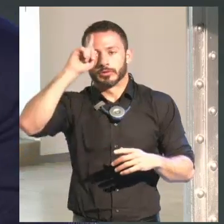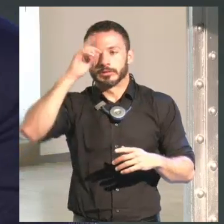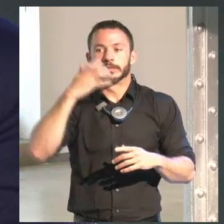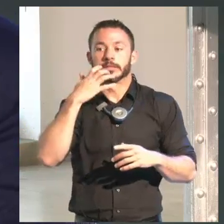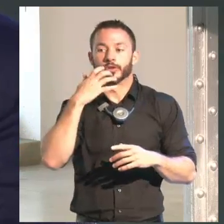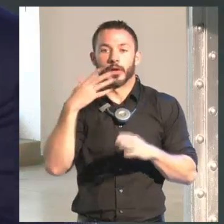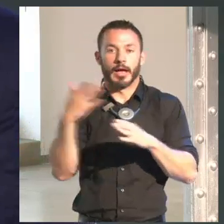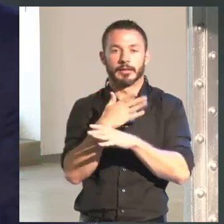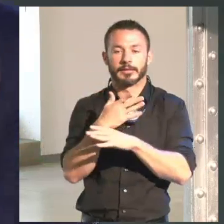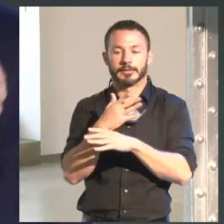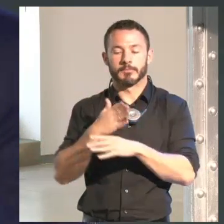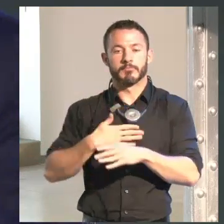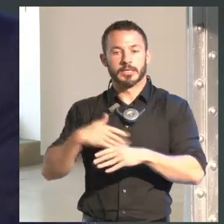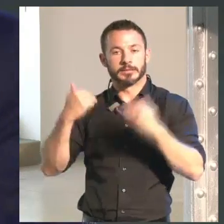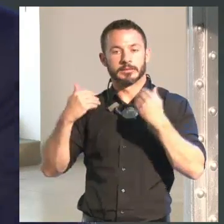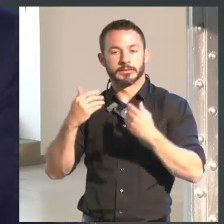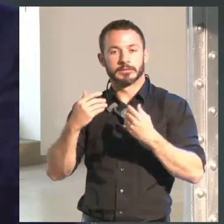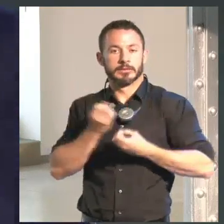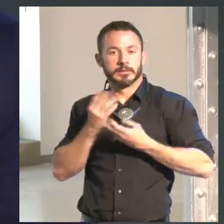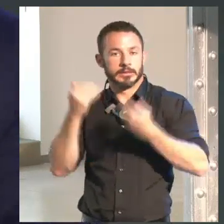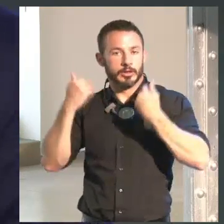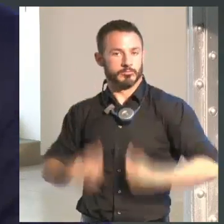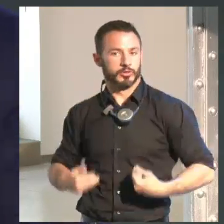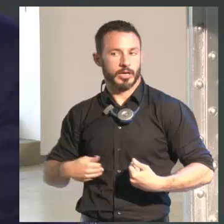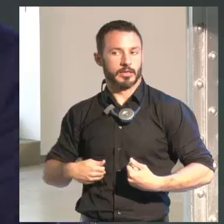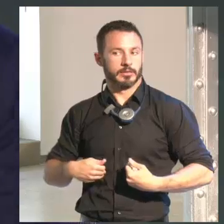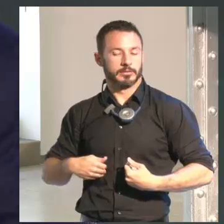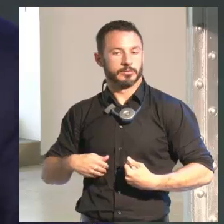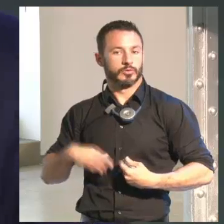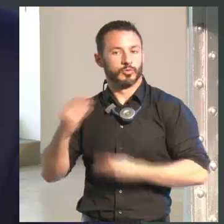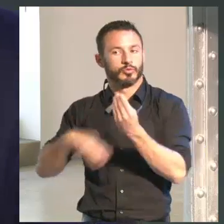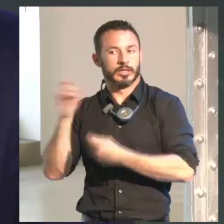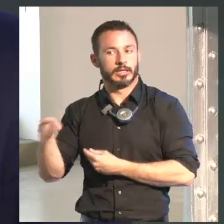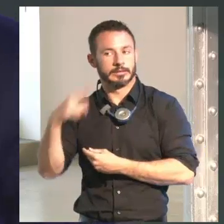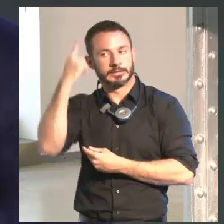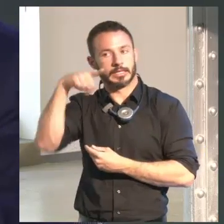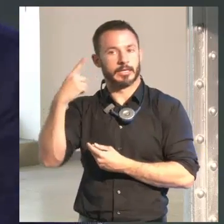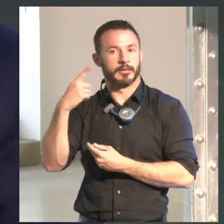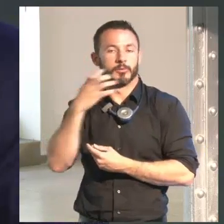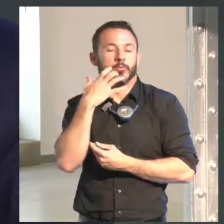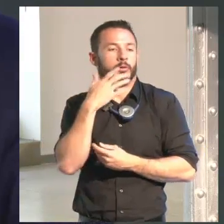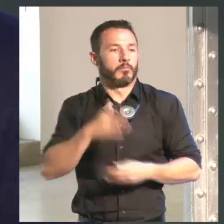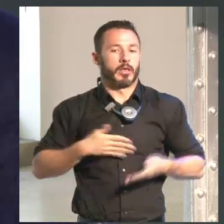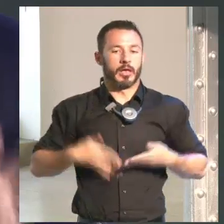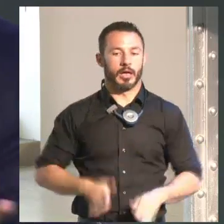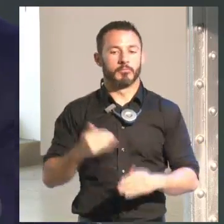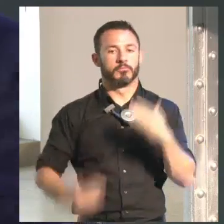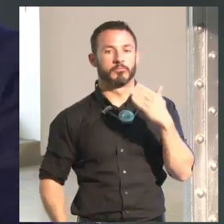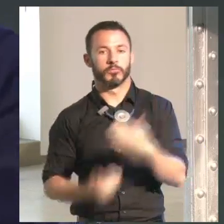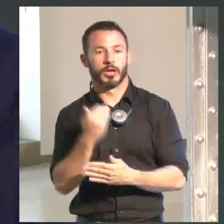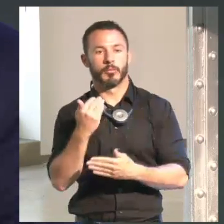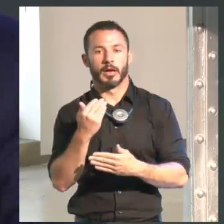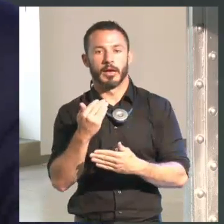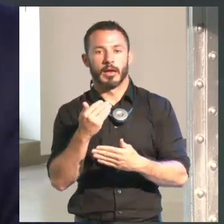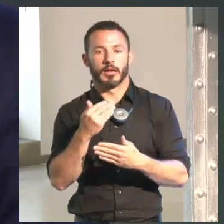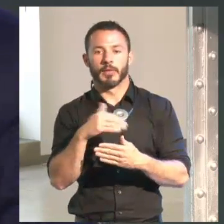mis datos, pues a lo mejor me empiezo a preocupar, porque si de repente veo que mi hija simplemente por el hecho de consultar no sé qué por la mañana hay 30